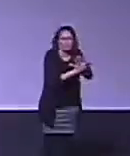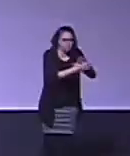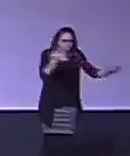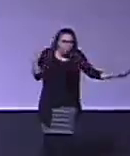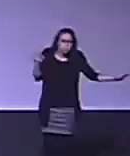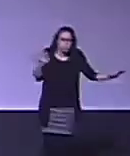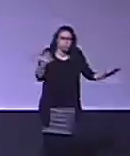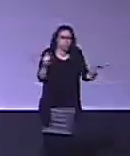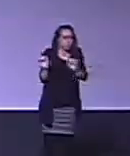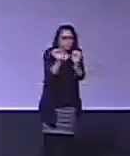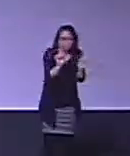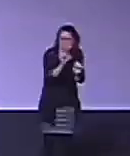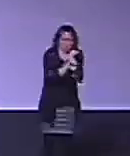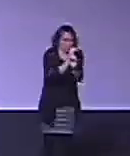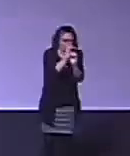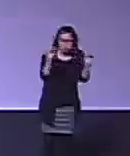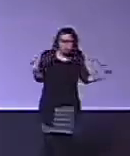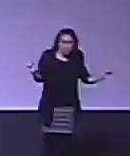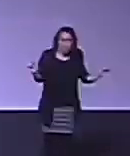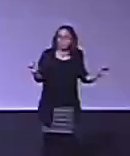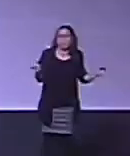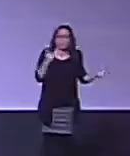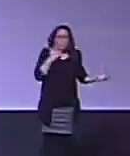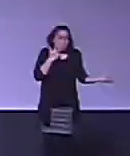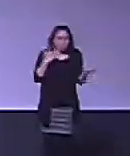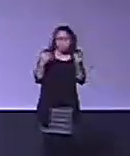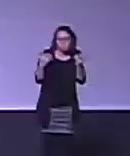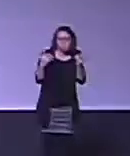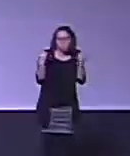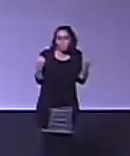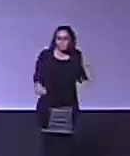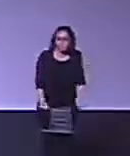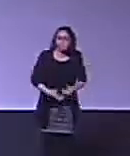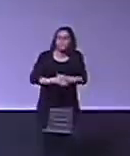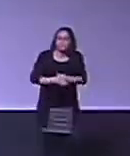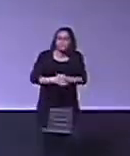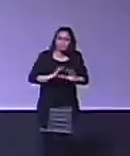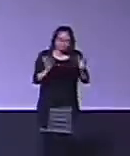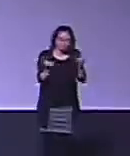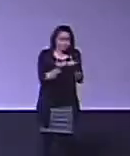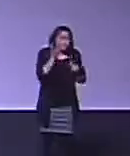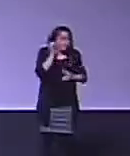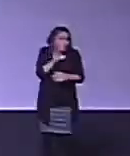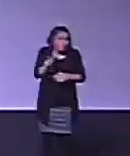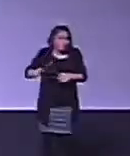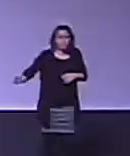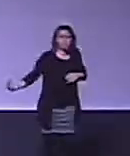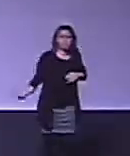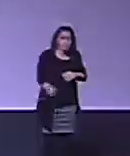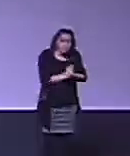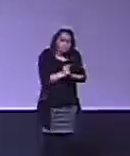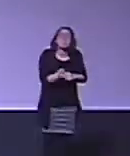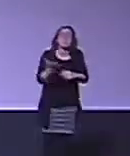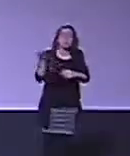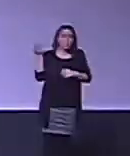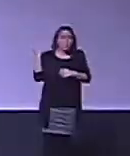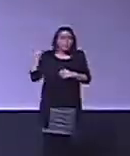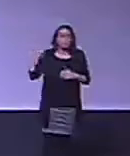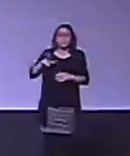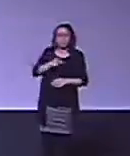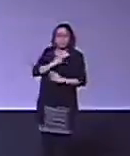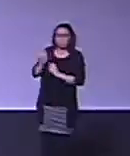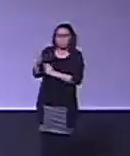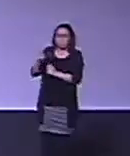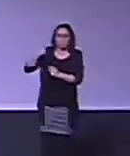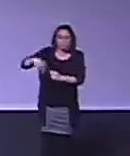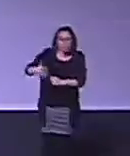eta sekulako ikuskina eskaintzen zuten. Las raquetistas y las anteriores premiadas como Coro o Mari son ejemplo de